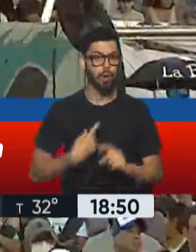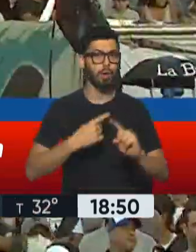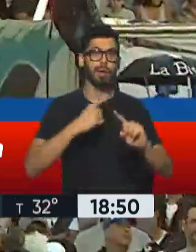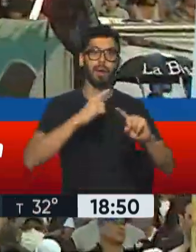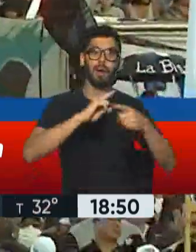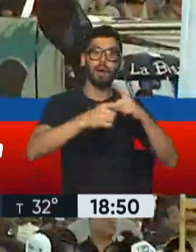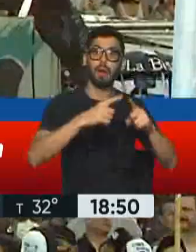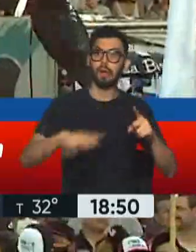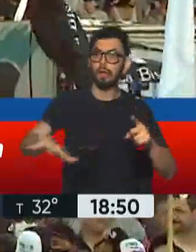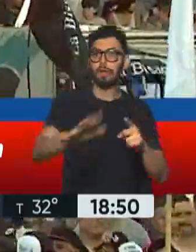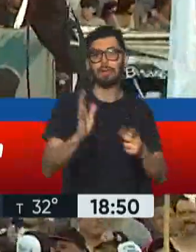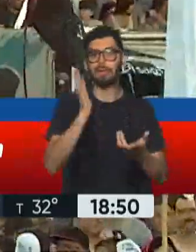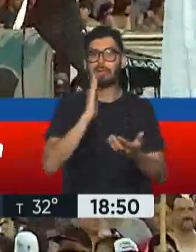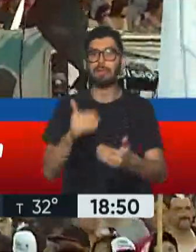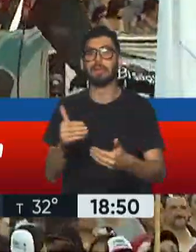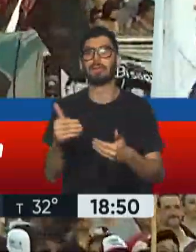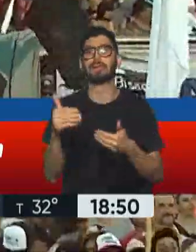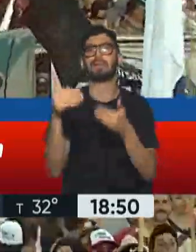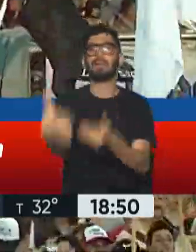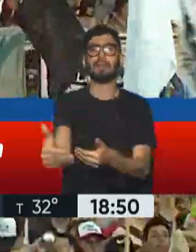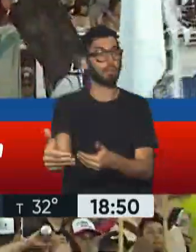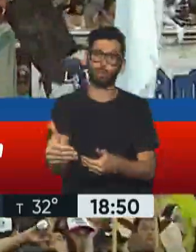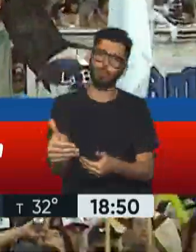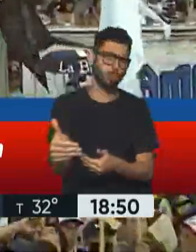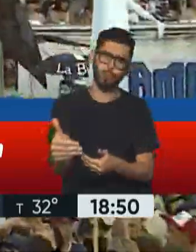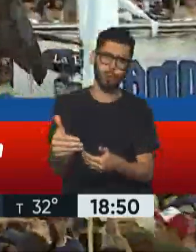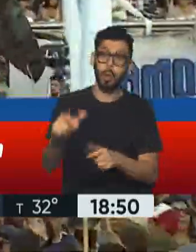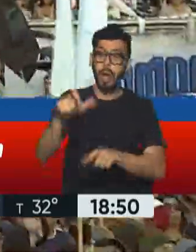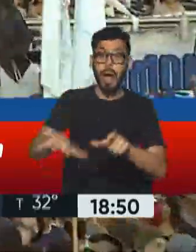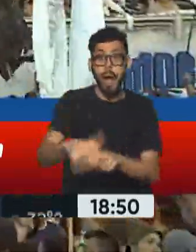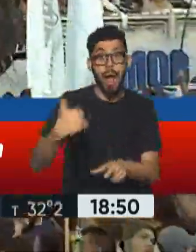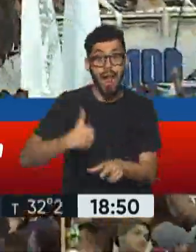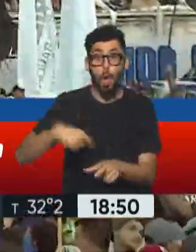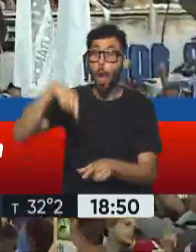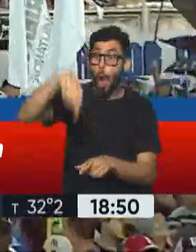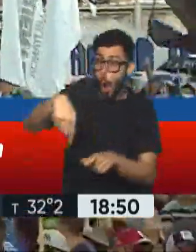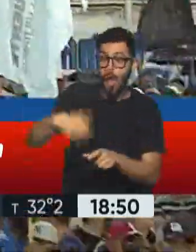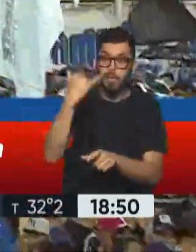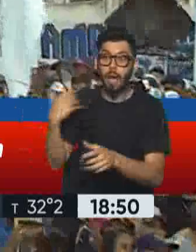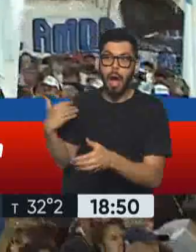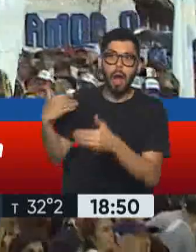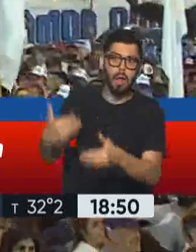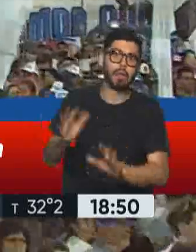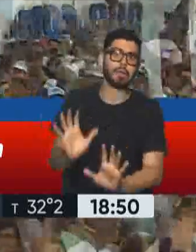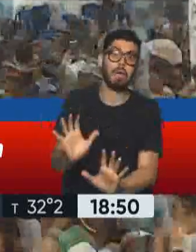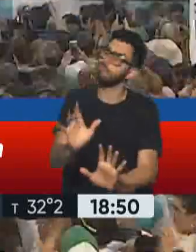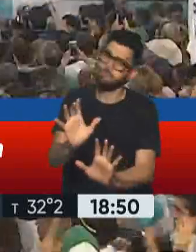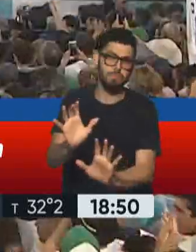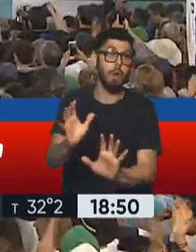que los postergue más a ustedes y que postergue más a los argentinos que hoy han quedado postergados.